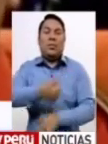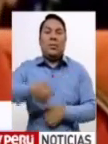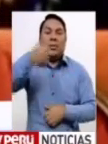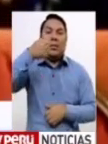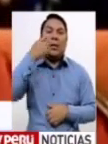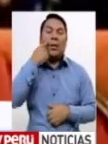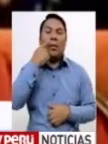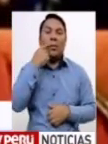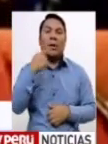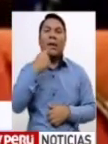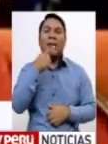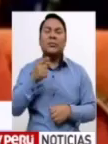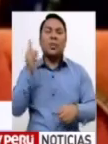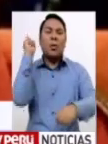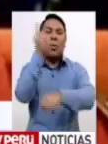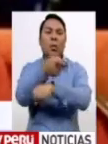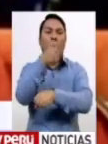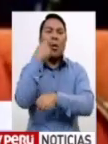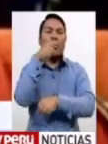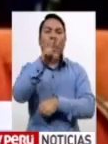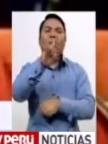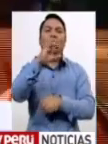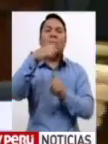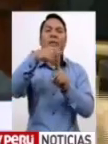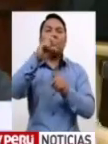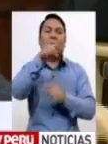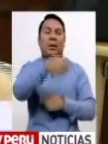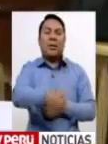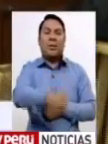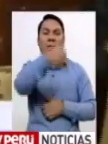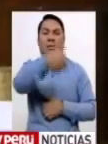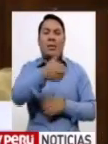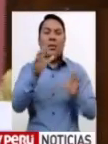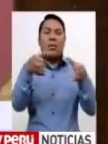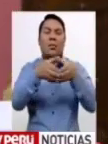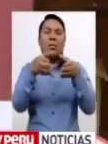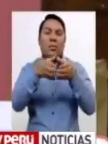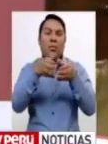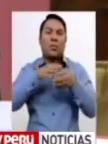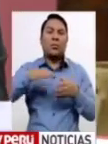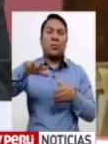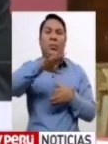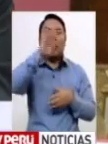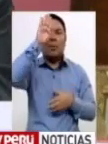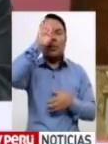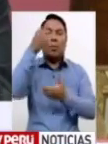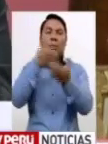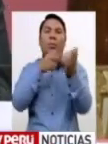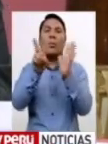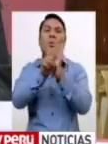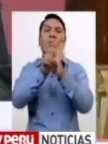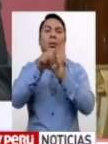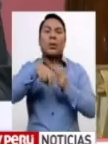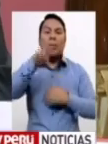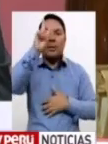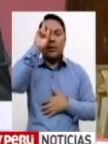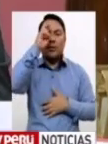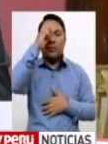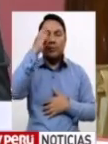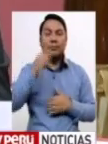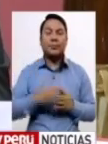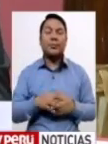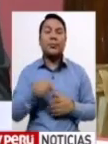acusó de corrupto a Víctor Mondragón, actual comandante interino del Cuerpo General de Bomberos Voluntarios del Perú.